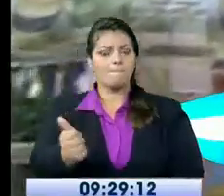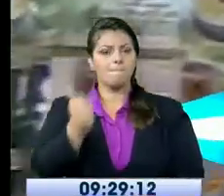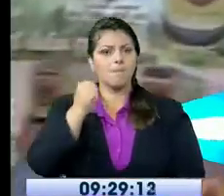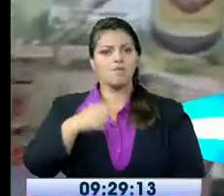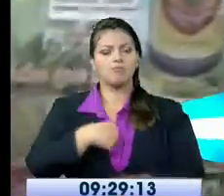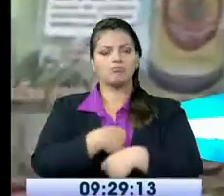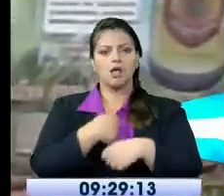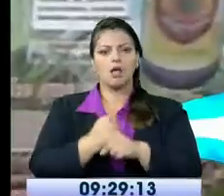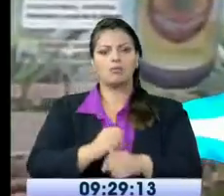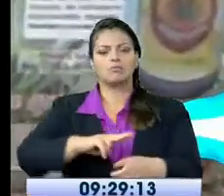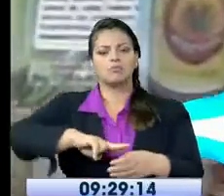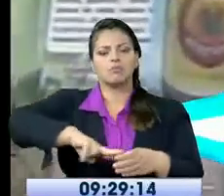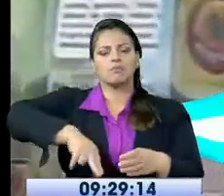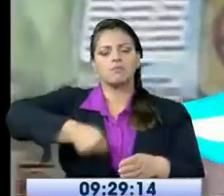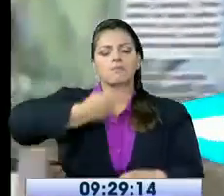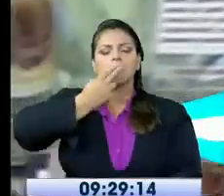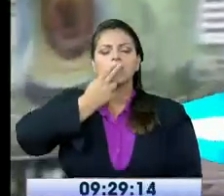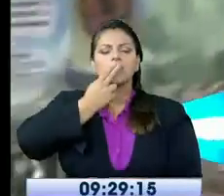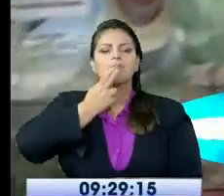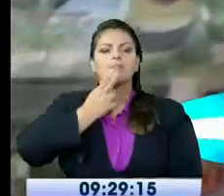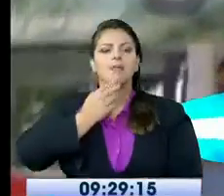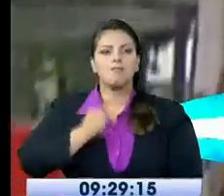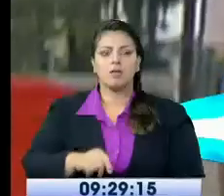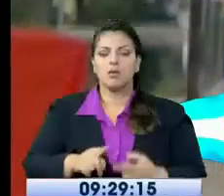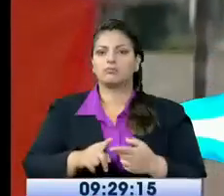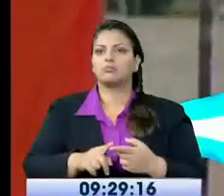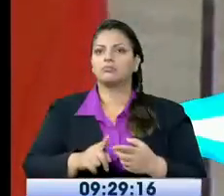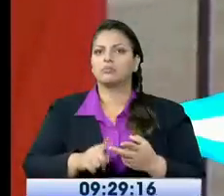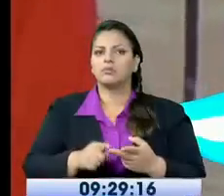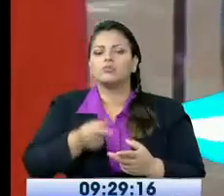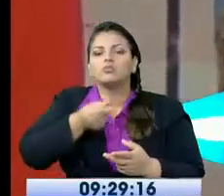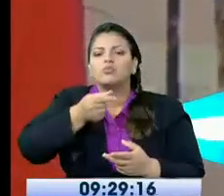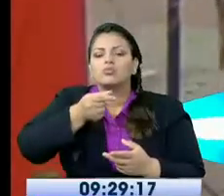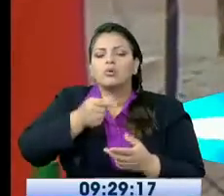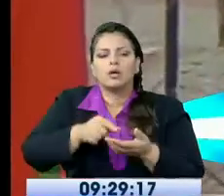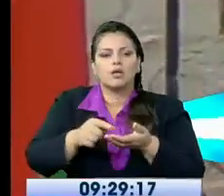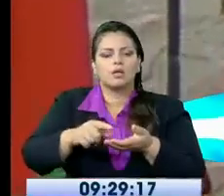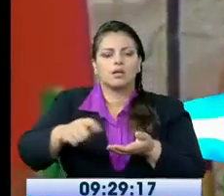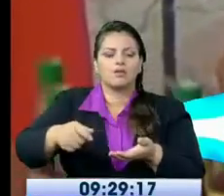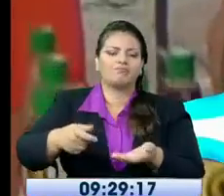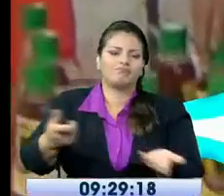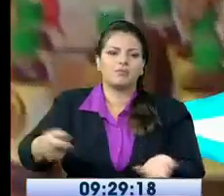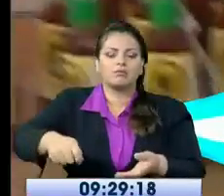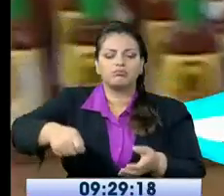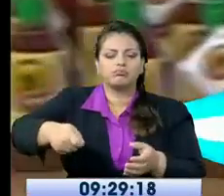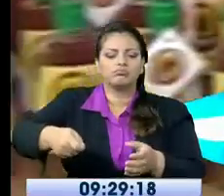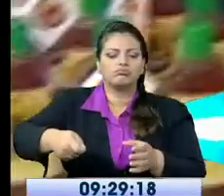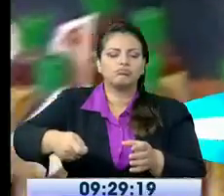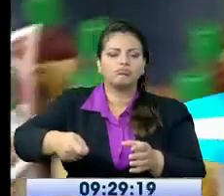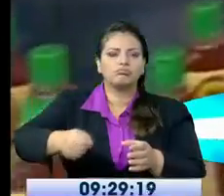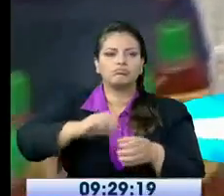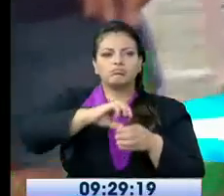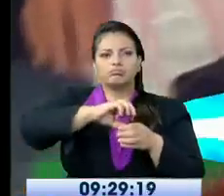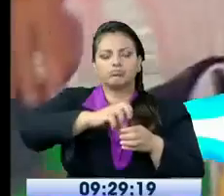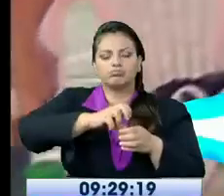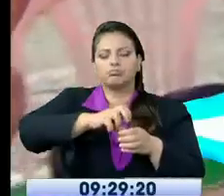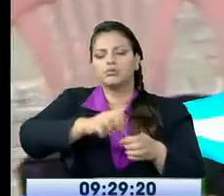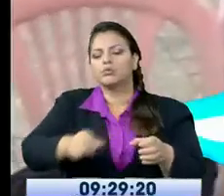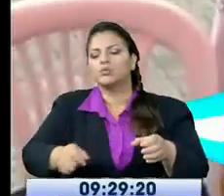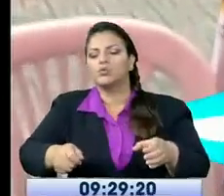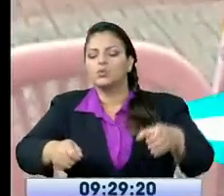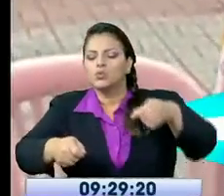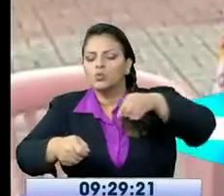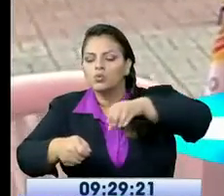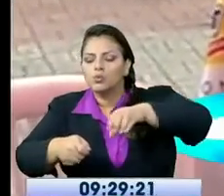de penco, un regenerador de articulaciones. Miren, es como una miel. Aquí lo vemos, lo hace ella